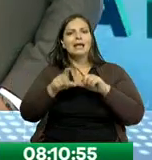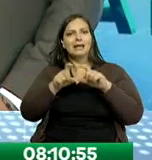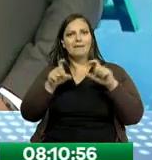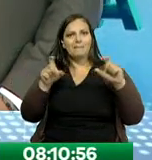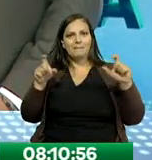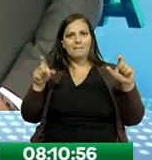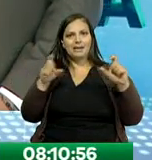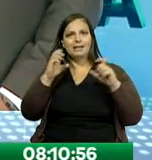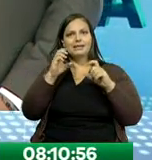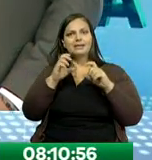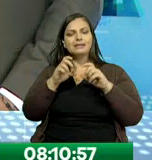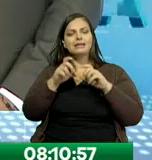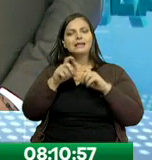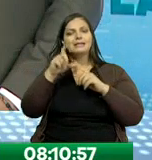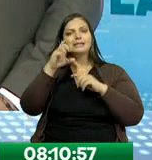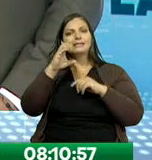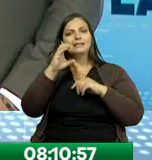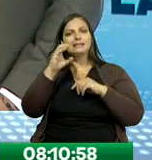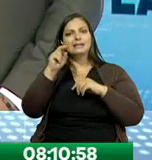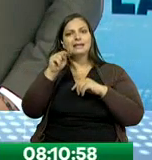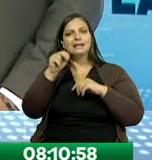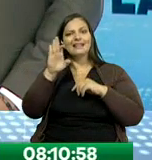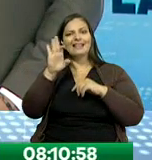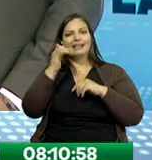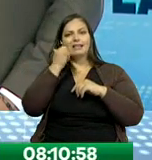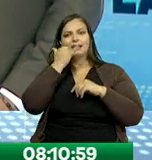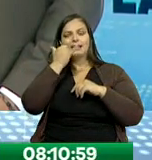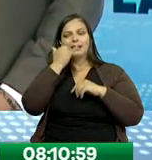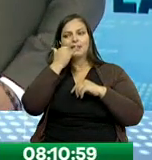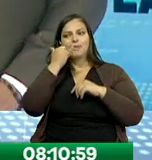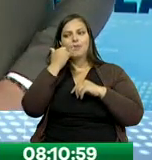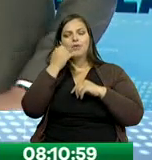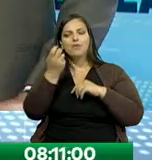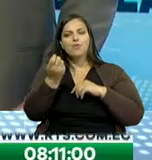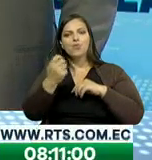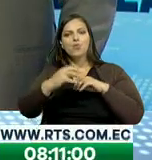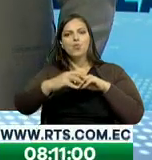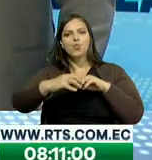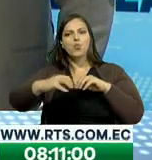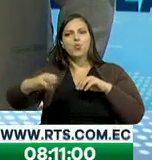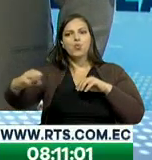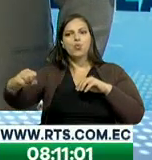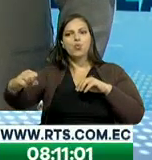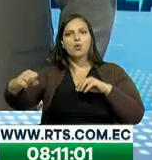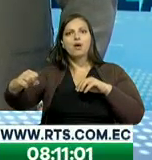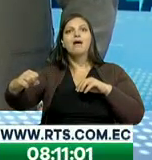la situación de qué es lo que está pasando. Contraloría General del Estado.